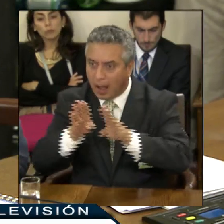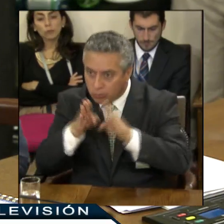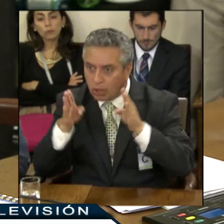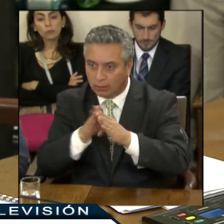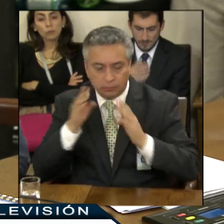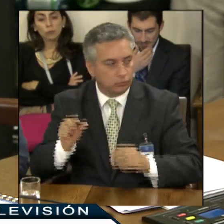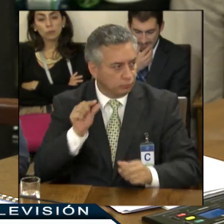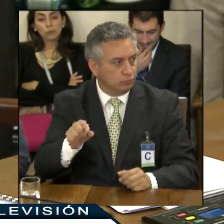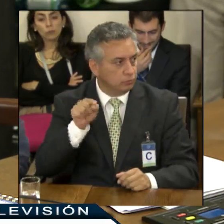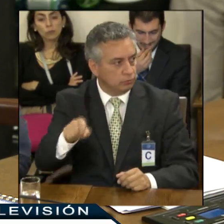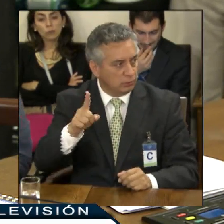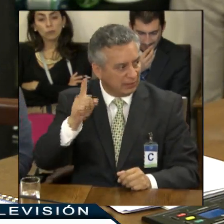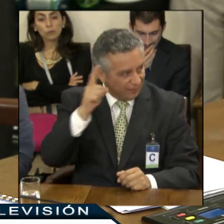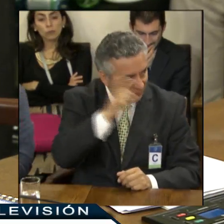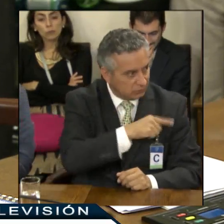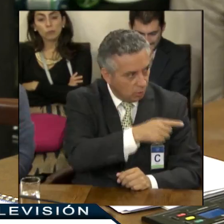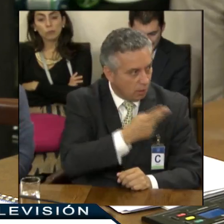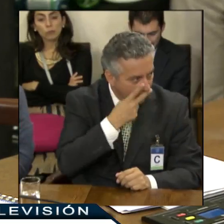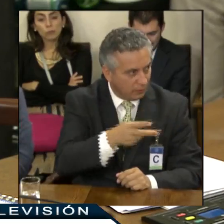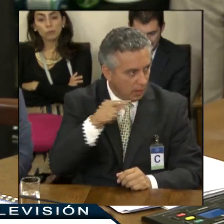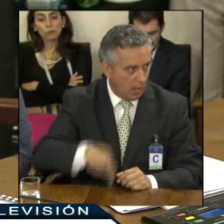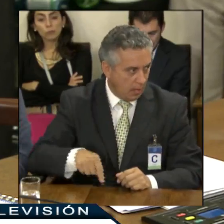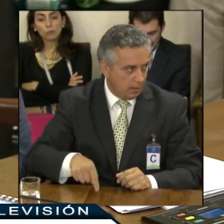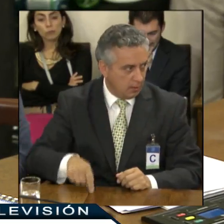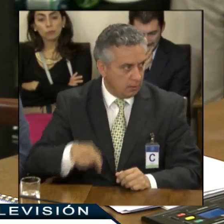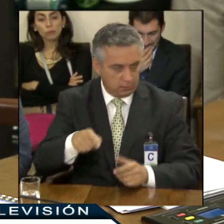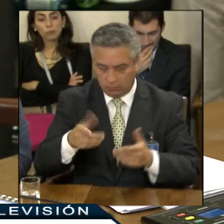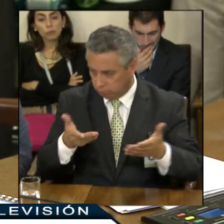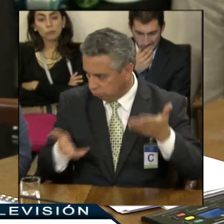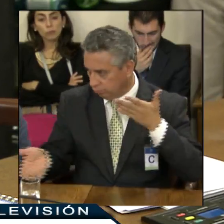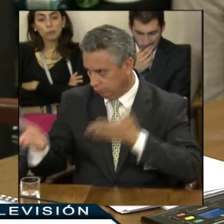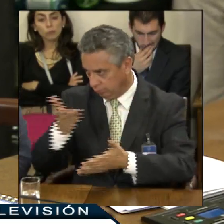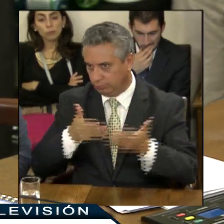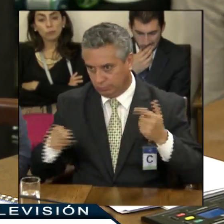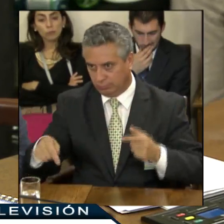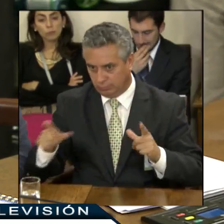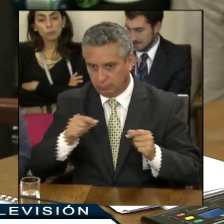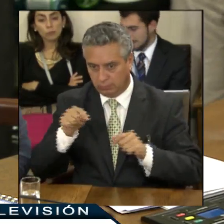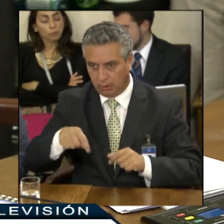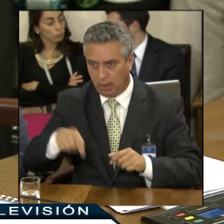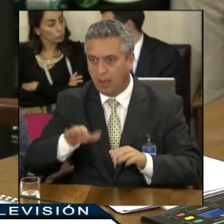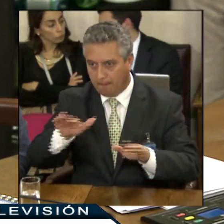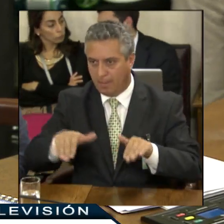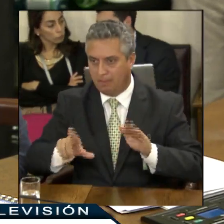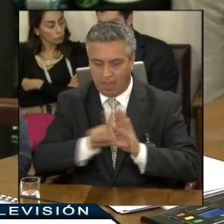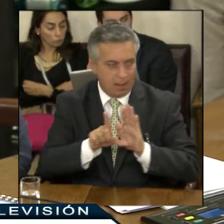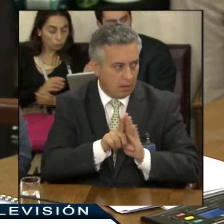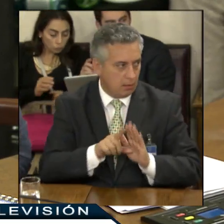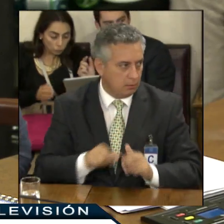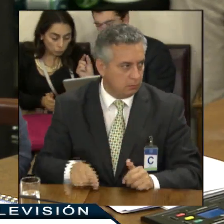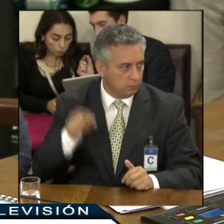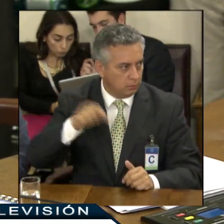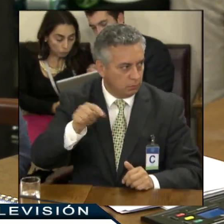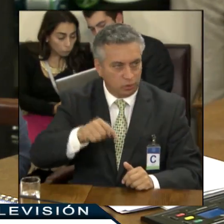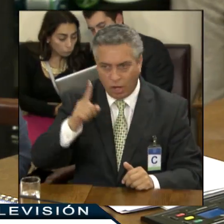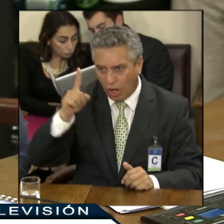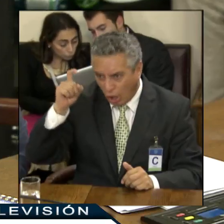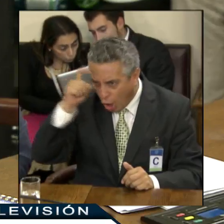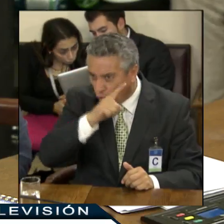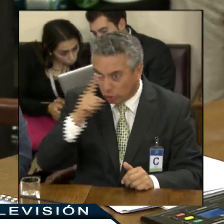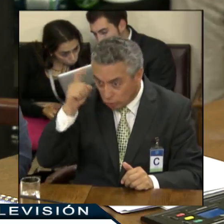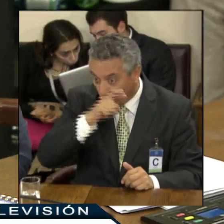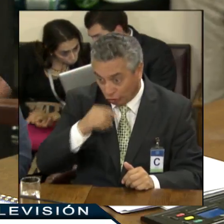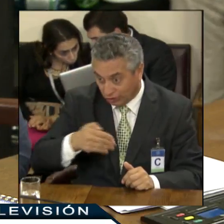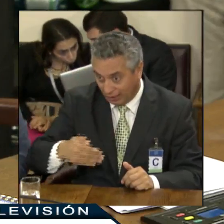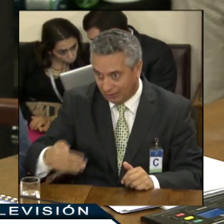que está un tanto difícil con como lo han podido ver ustedes aquí en la en la en la en esta misma ley que que que va costando